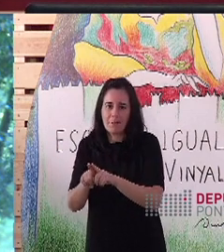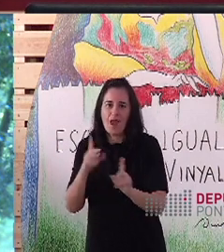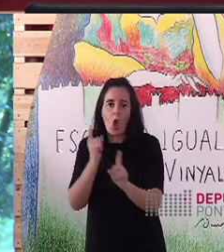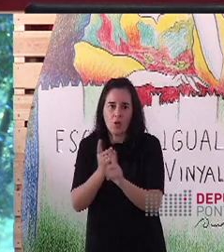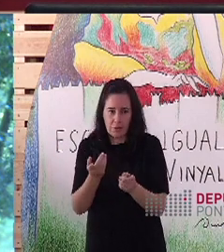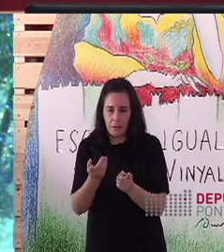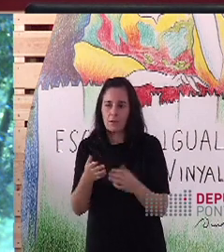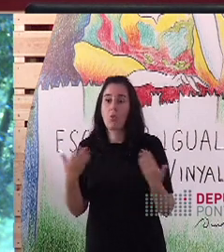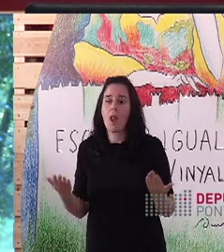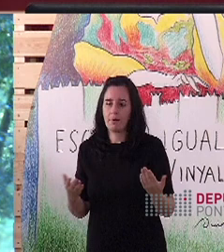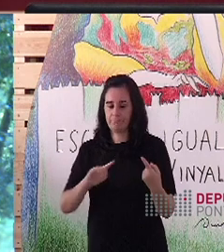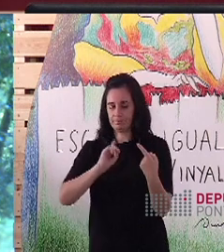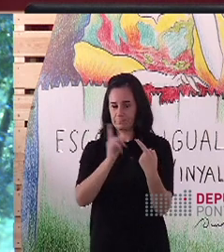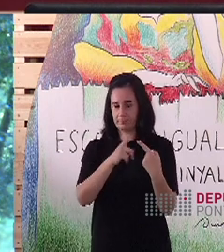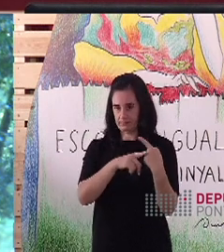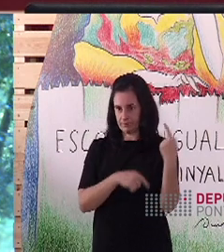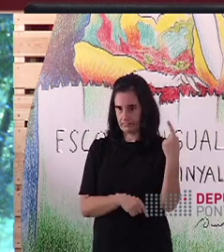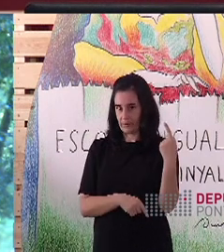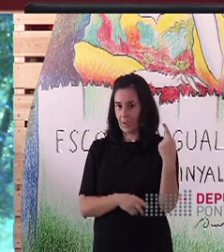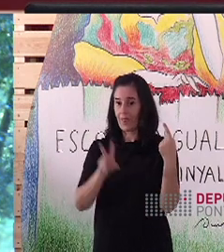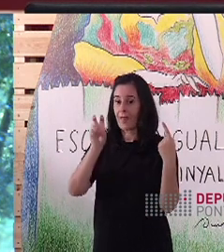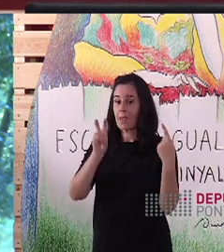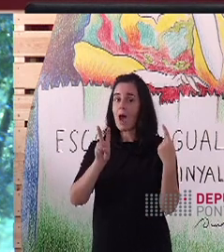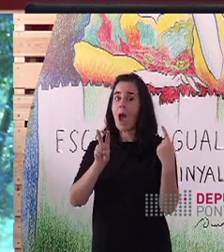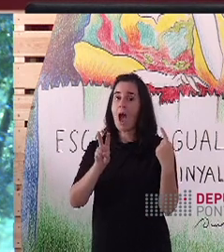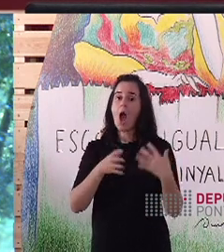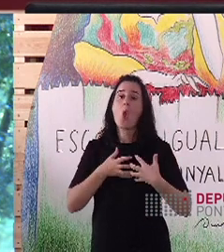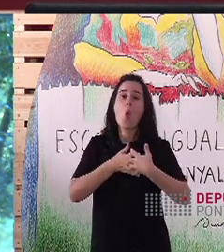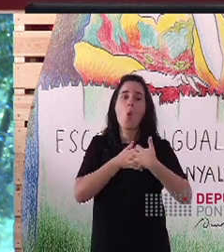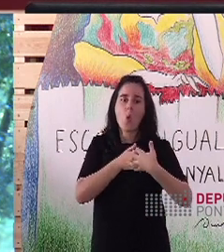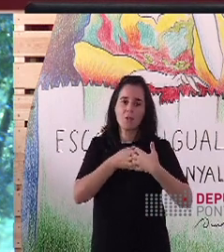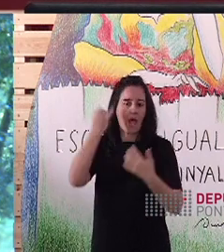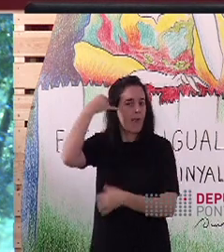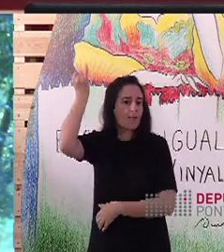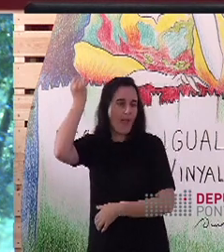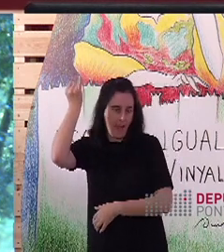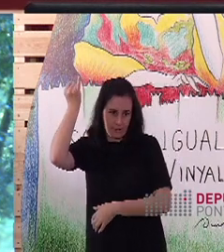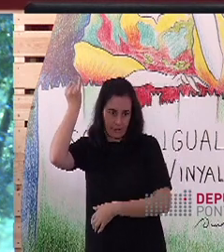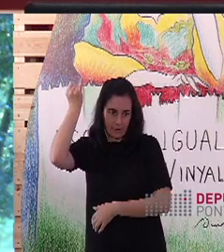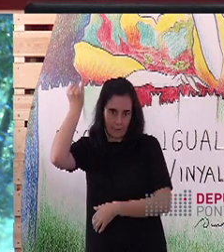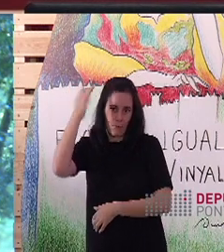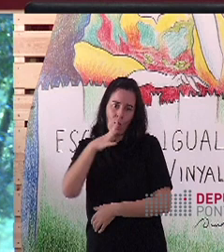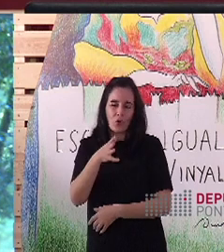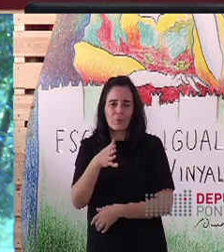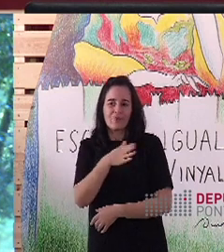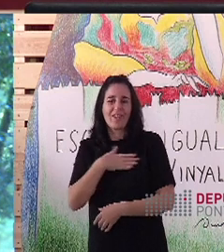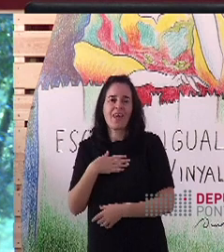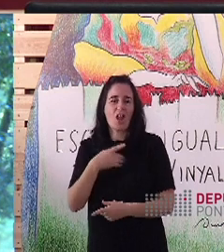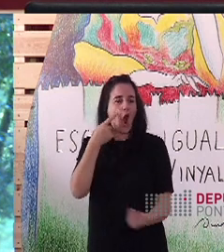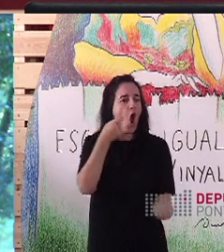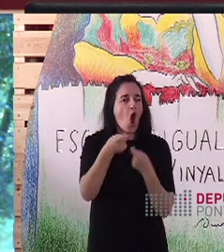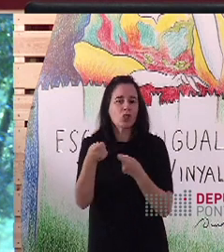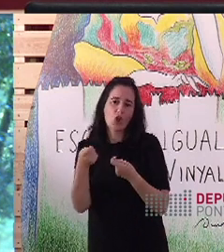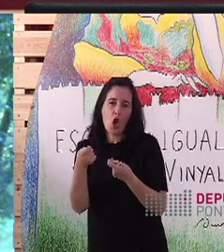primero tiene que ver con la lucha ideológica que se está produciendo por el control del